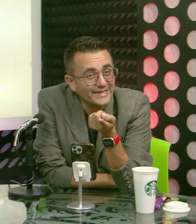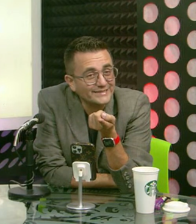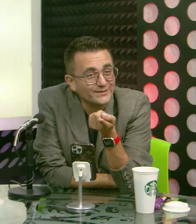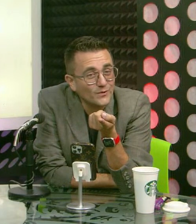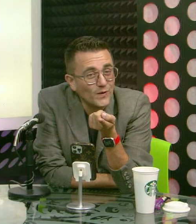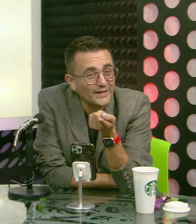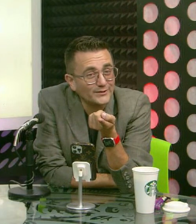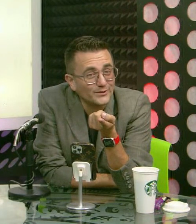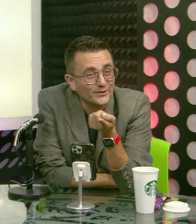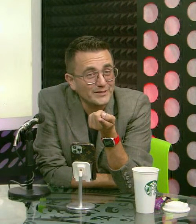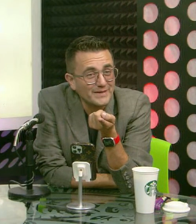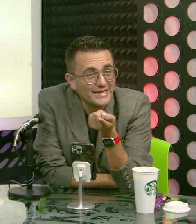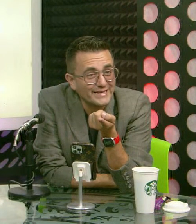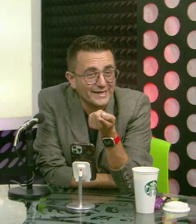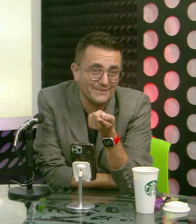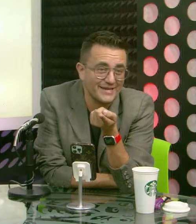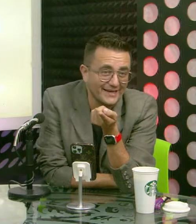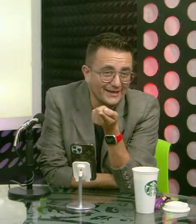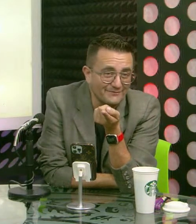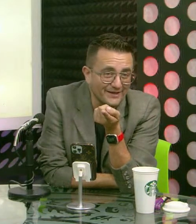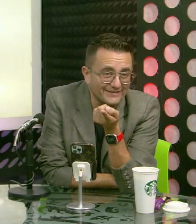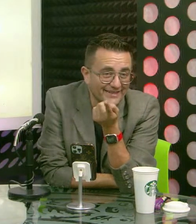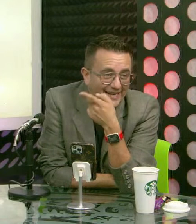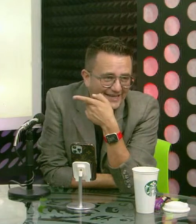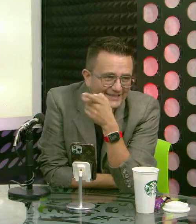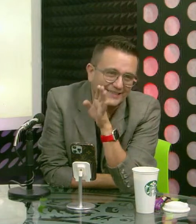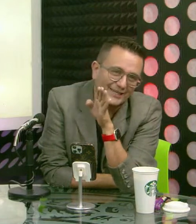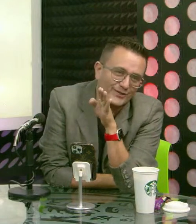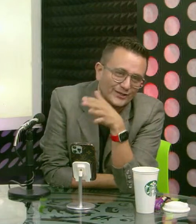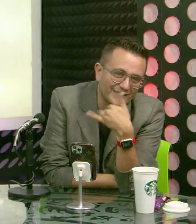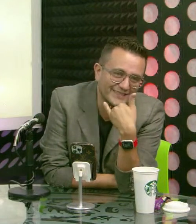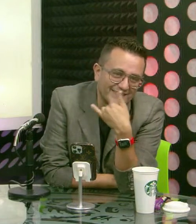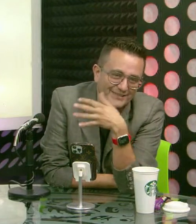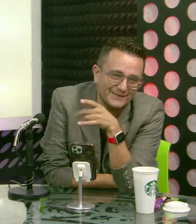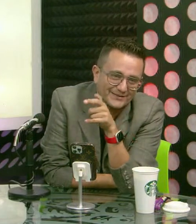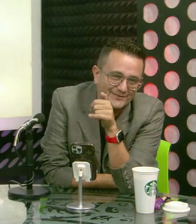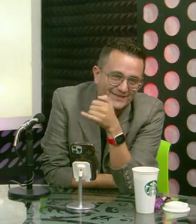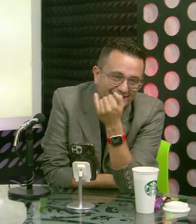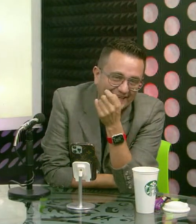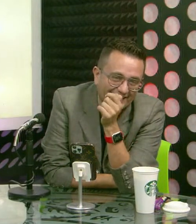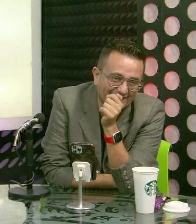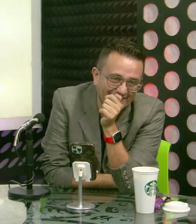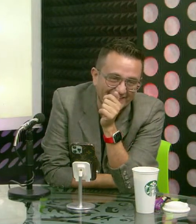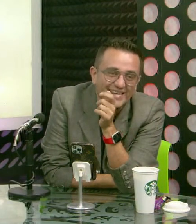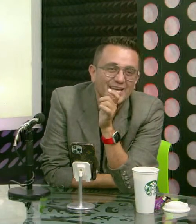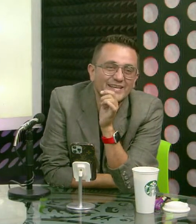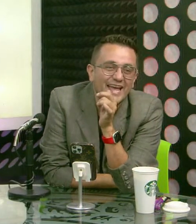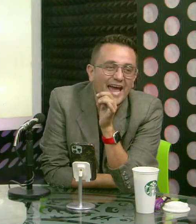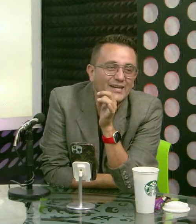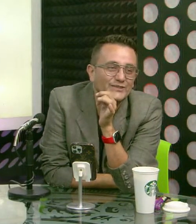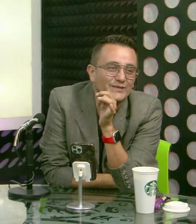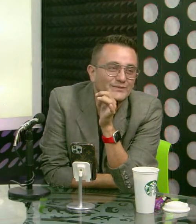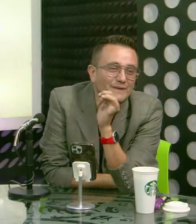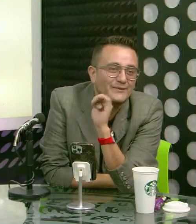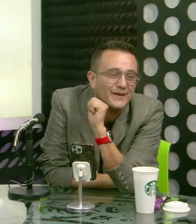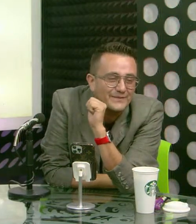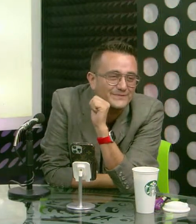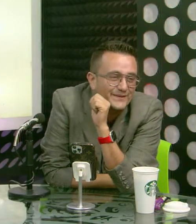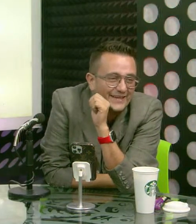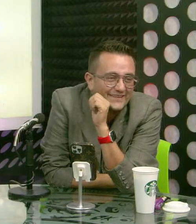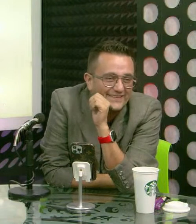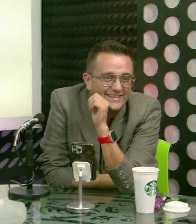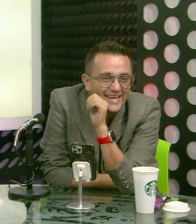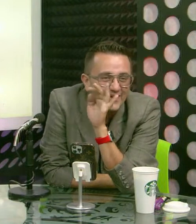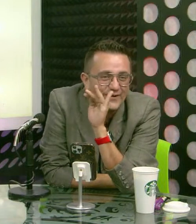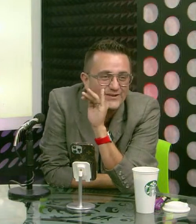levantar a las 4:30 de la mañana para hacer enlace. Dije, no, gracias, les mandé un mensajito y ahí nos vemos para el